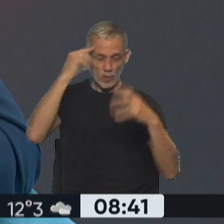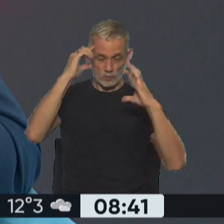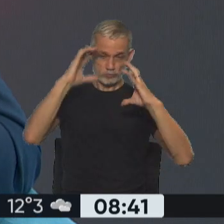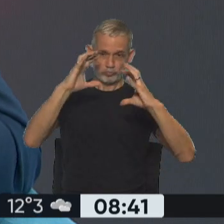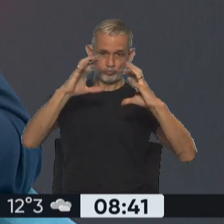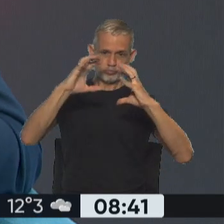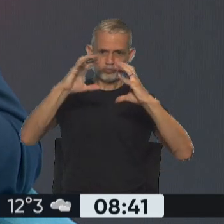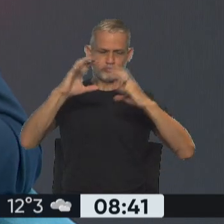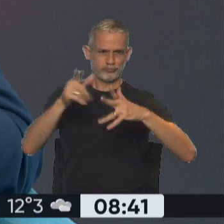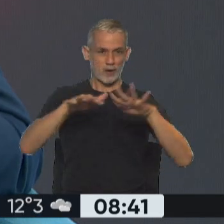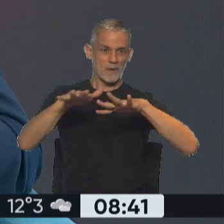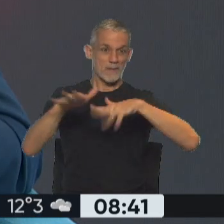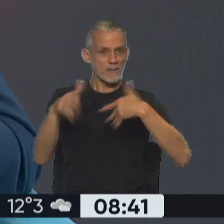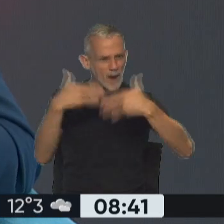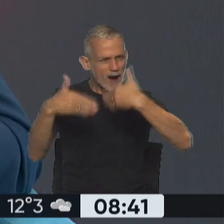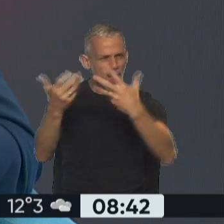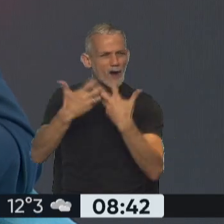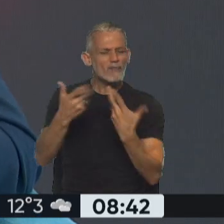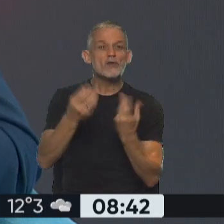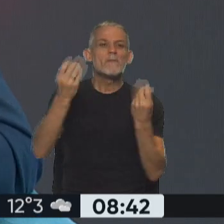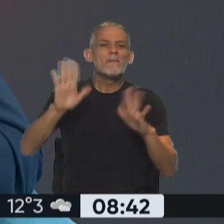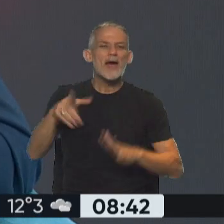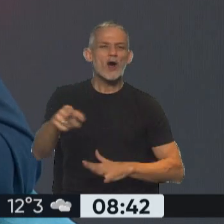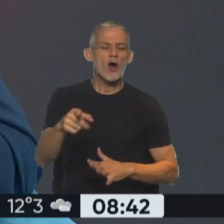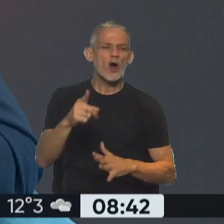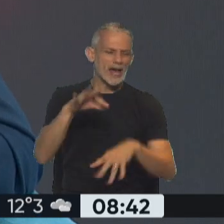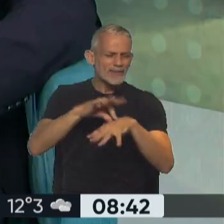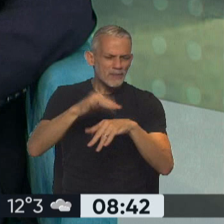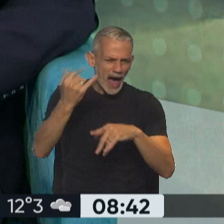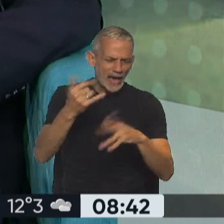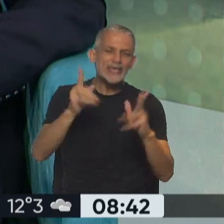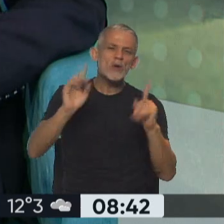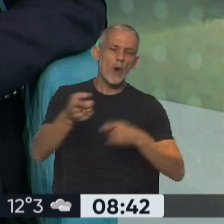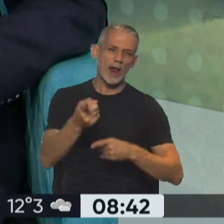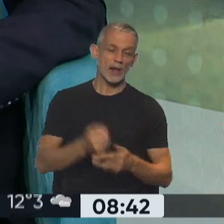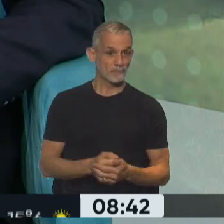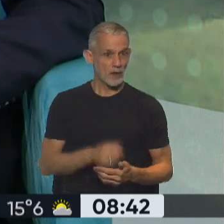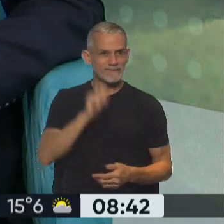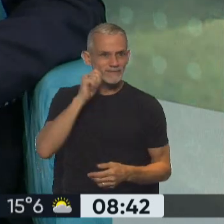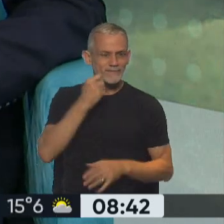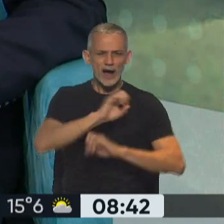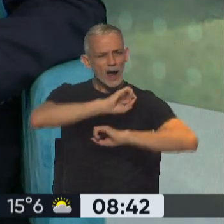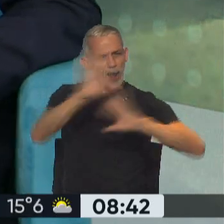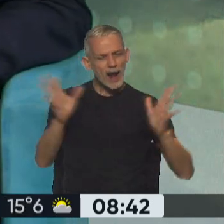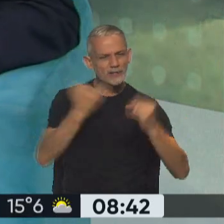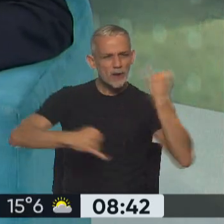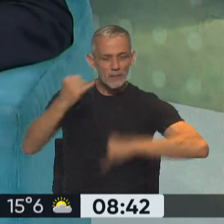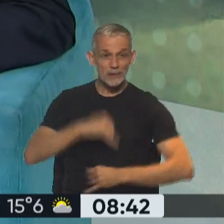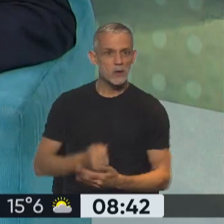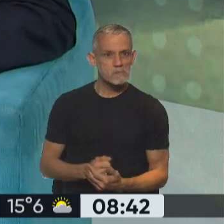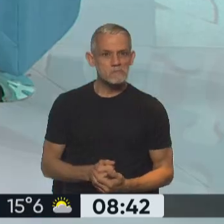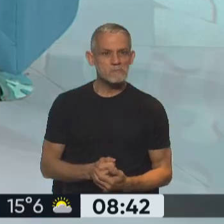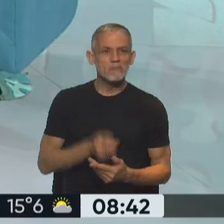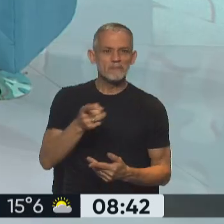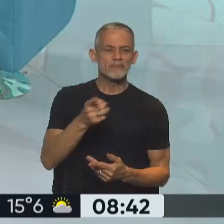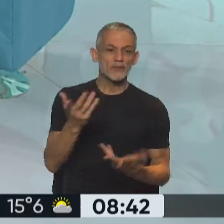para intentar que siga funcionando lo mejor posible a pesar de la enfermedad. Un gustazo, sí, un gustazo, porque la realidad es que cada vez, como